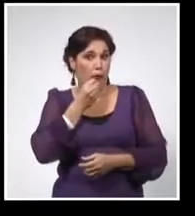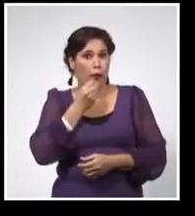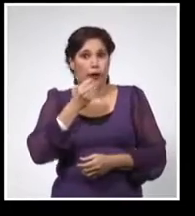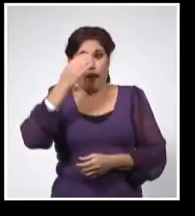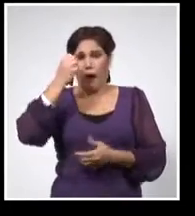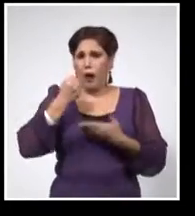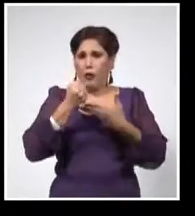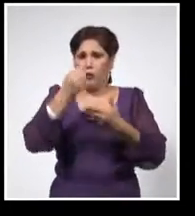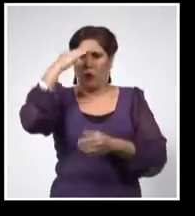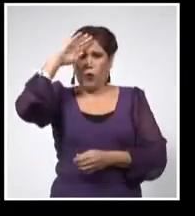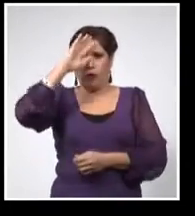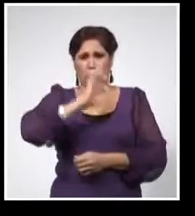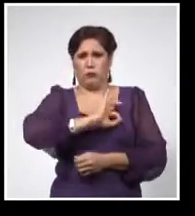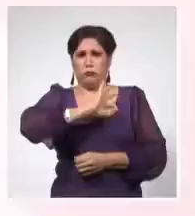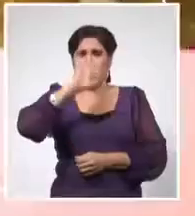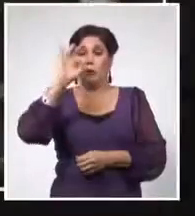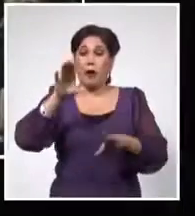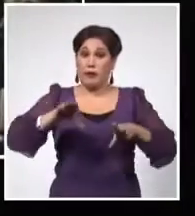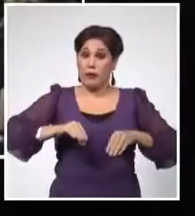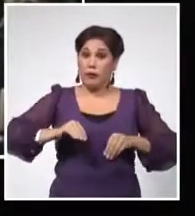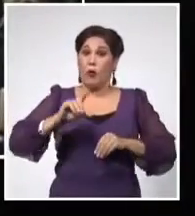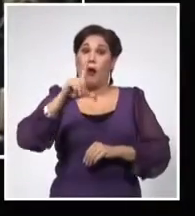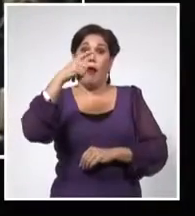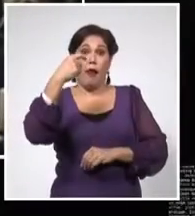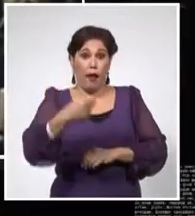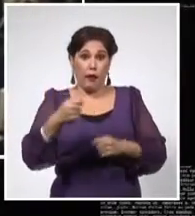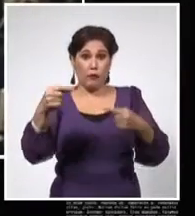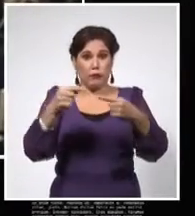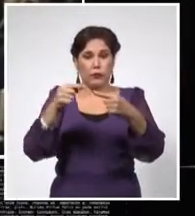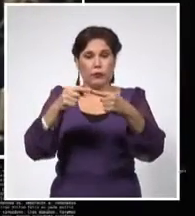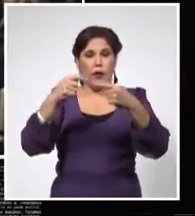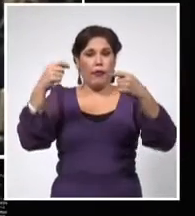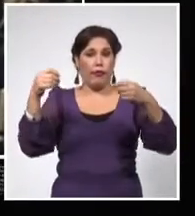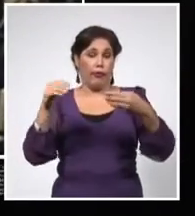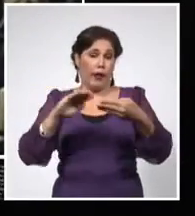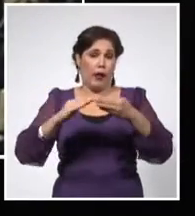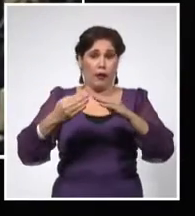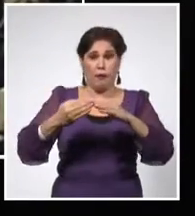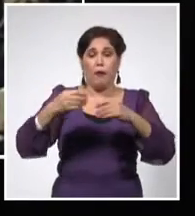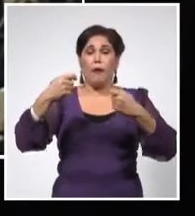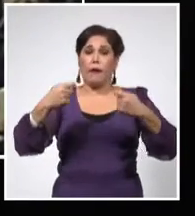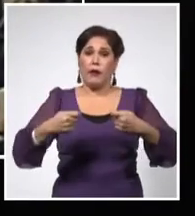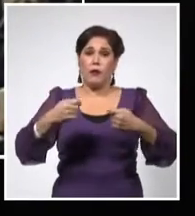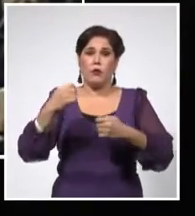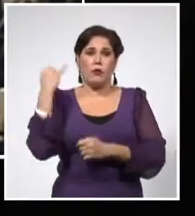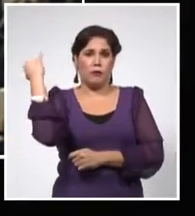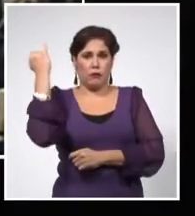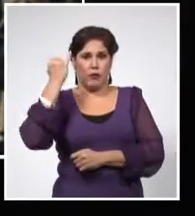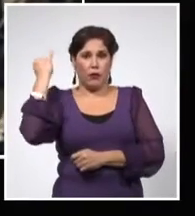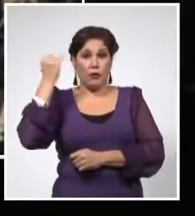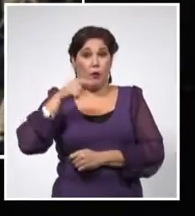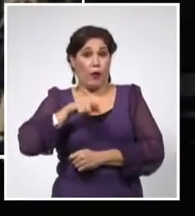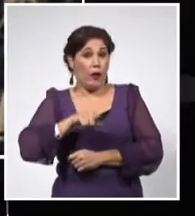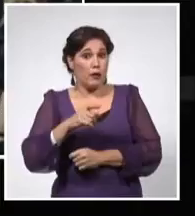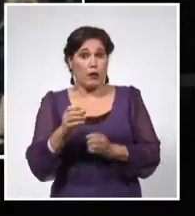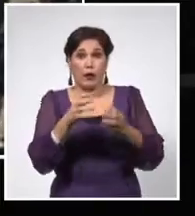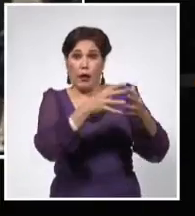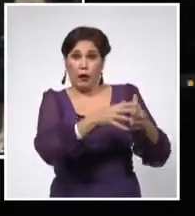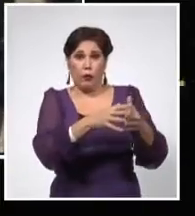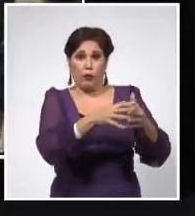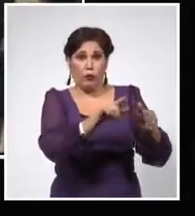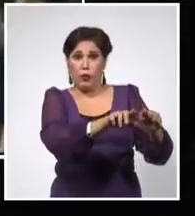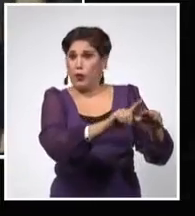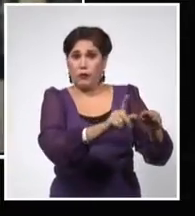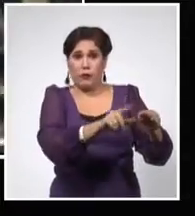cubano, aceptó que la ley era contraria al derecho internacional porque se aplica a bienes que no estaban en Estados Unidos,